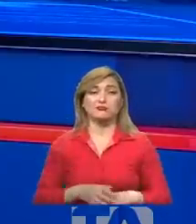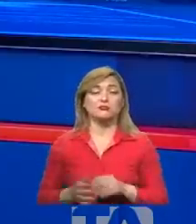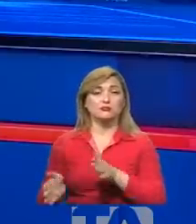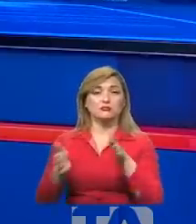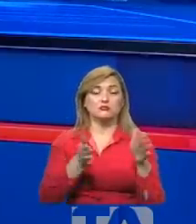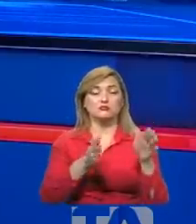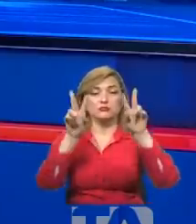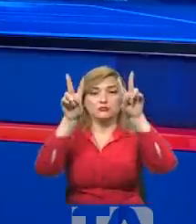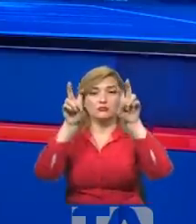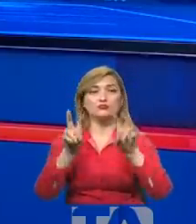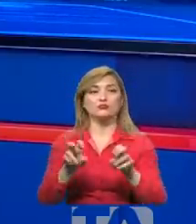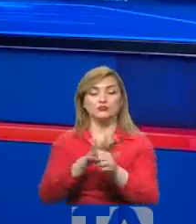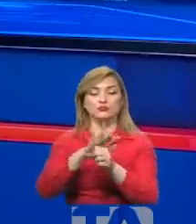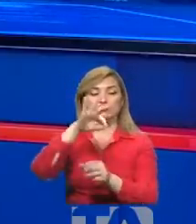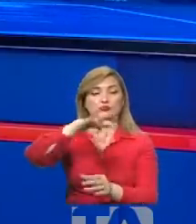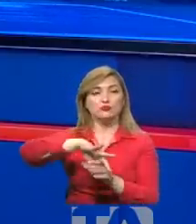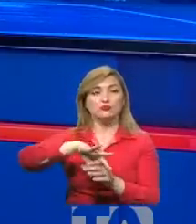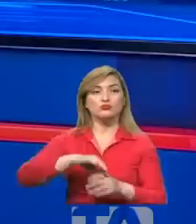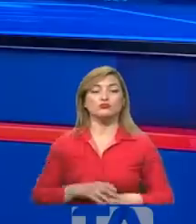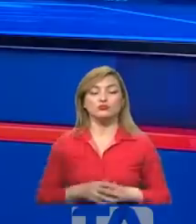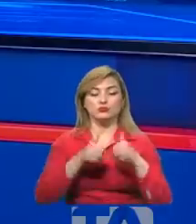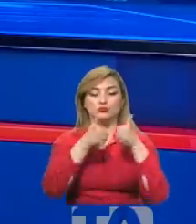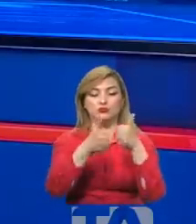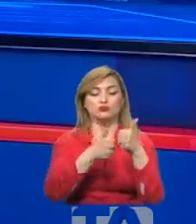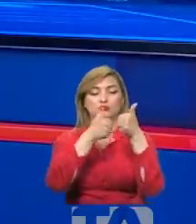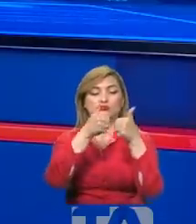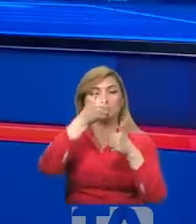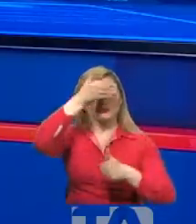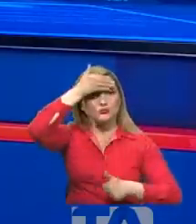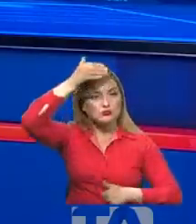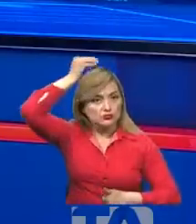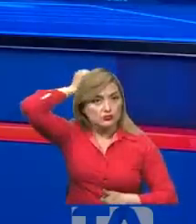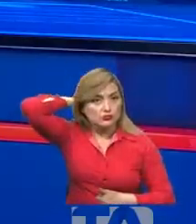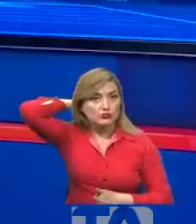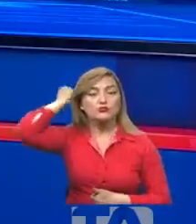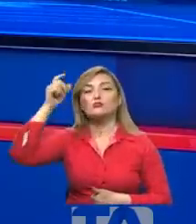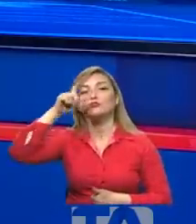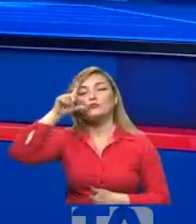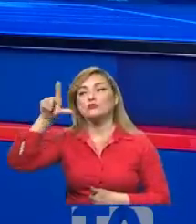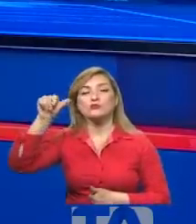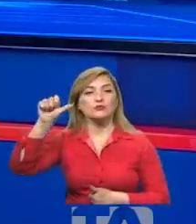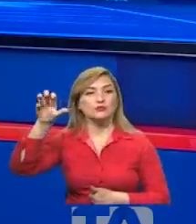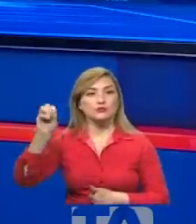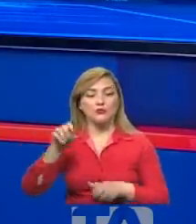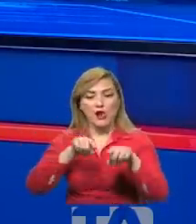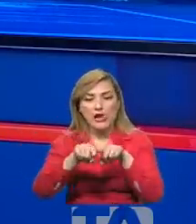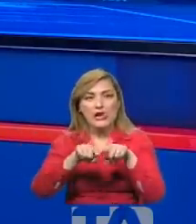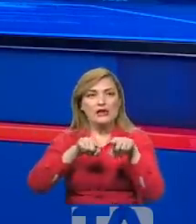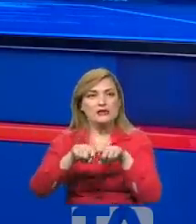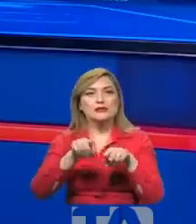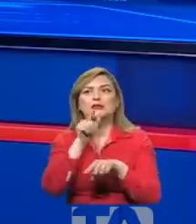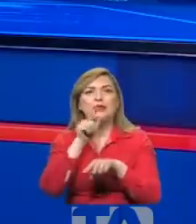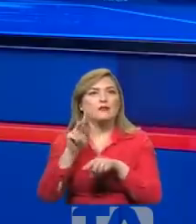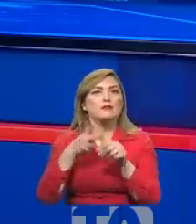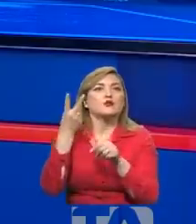más temas ahora en el ámbito electoral. Los candidatos Yacu Pérez y Guillermo Lasso se disputan su ingreso a la segunda